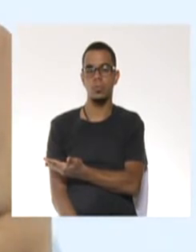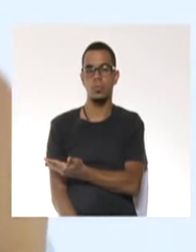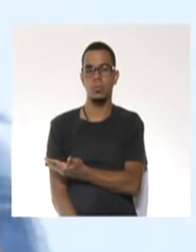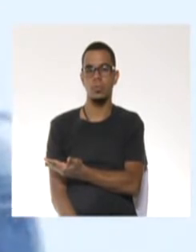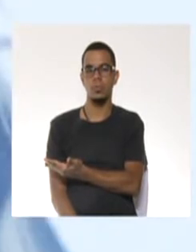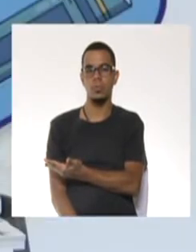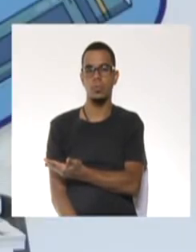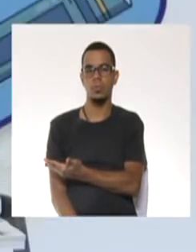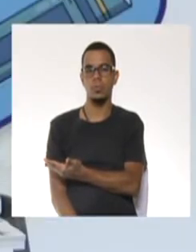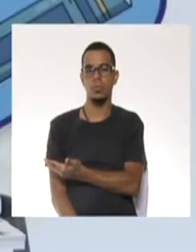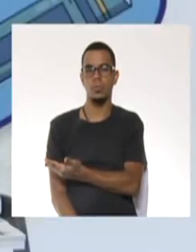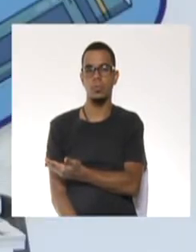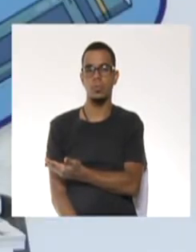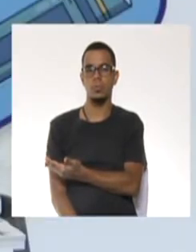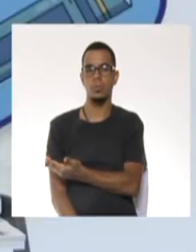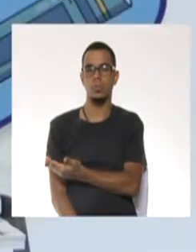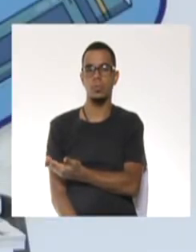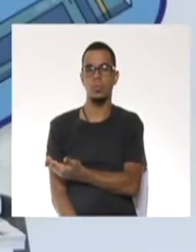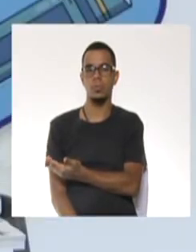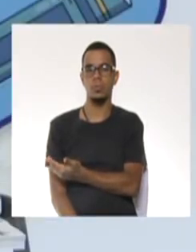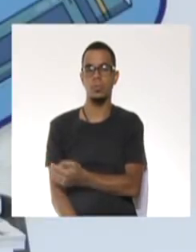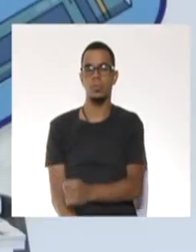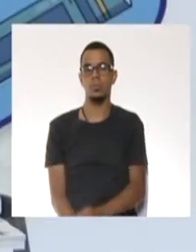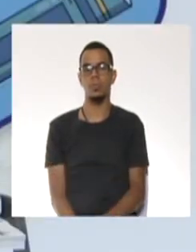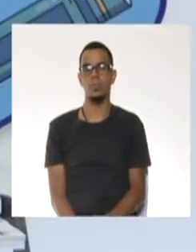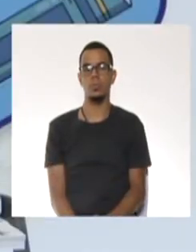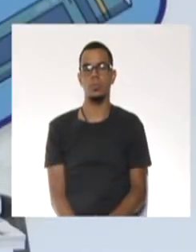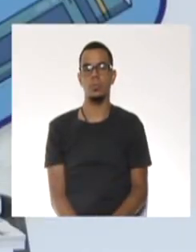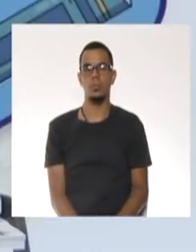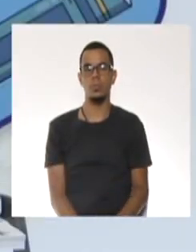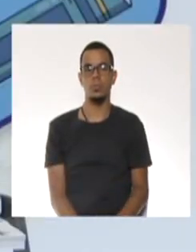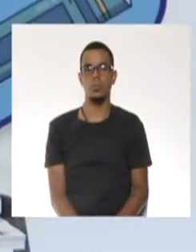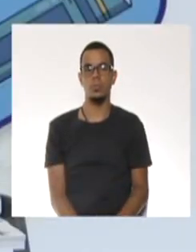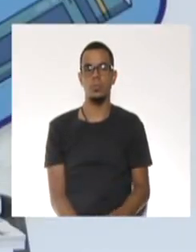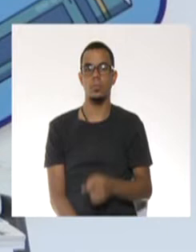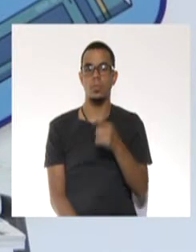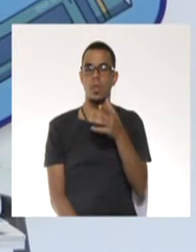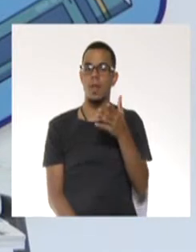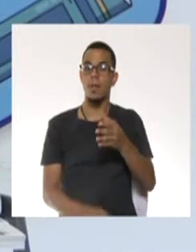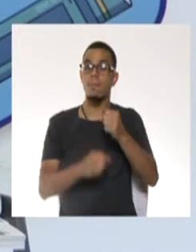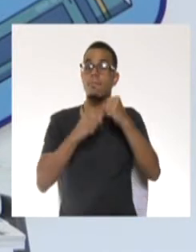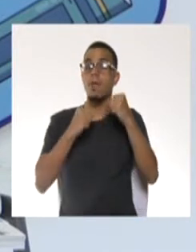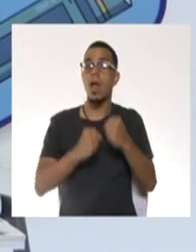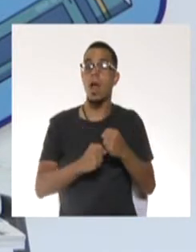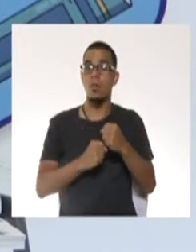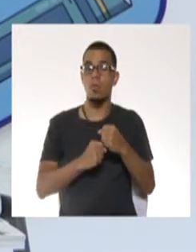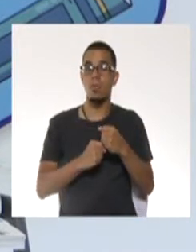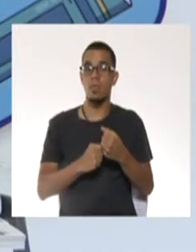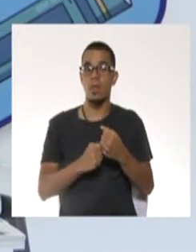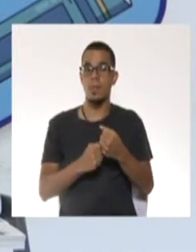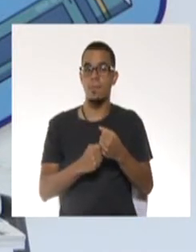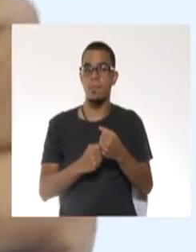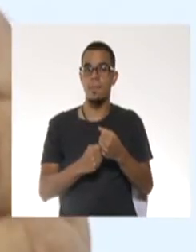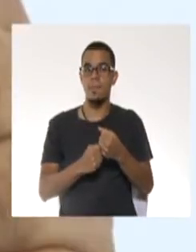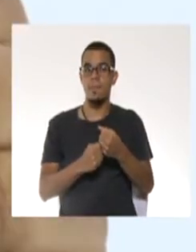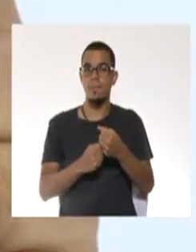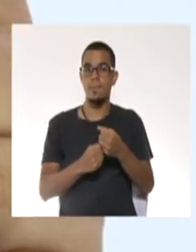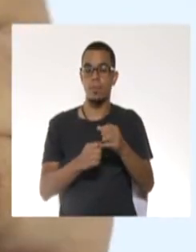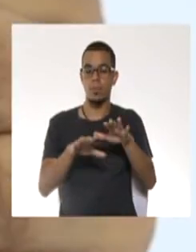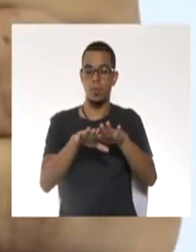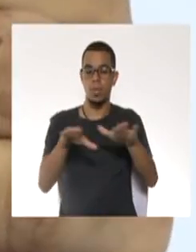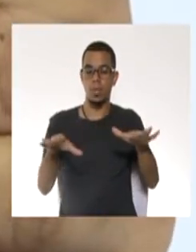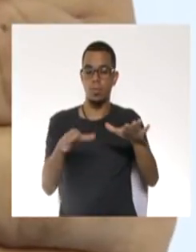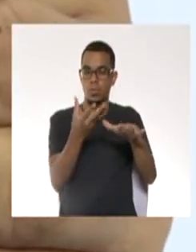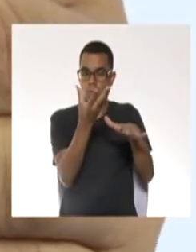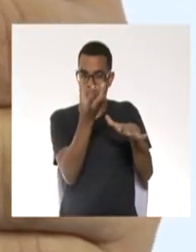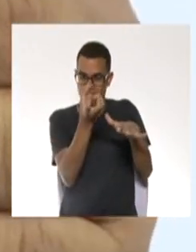Entonces, uno de los estudios más importantes de este lanzamiento es la fuerza con que es atraída a la superficie de la Tierra, y